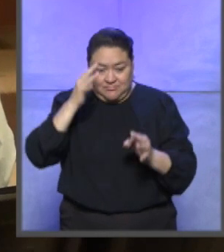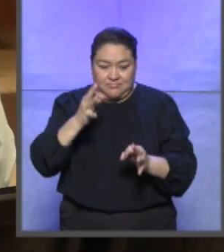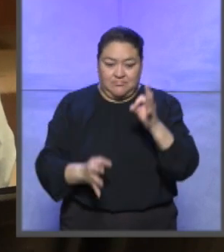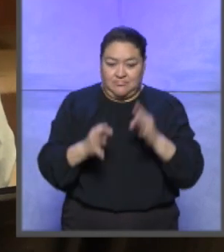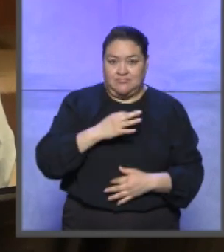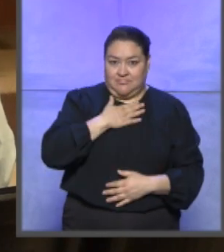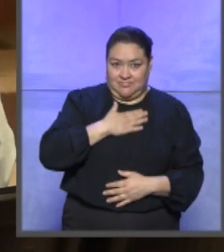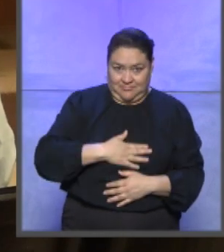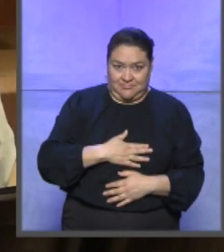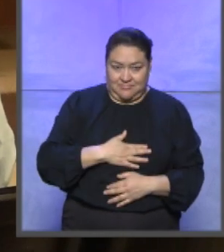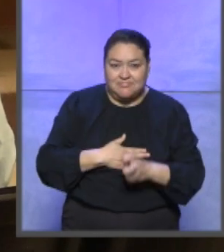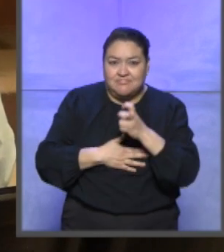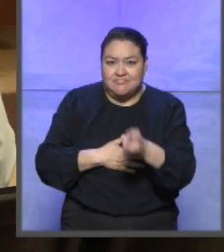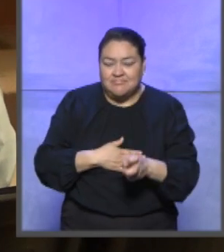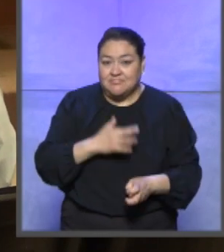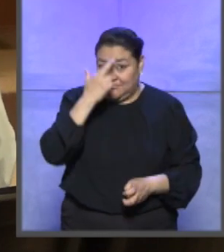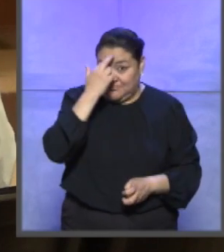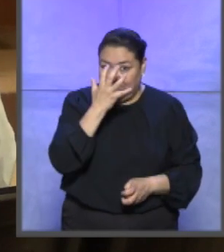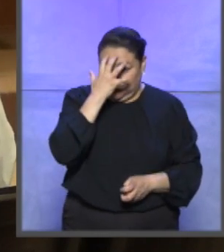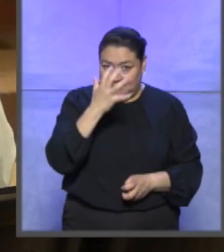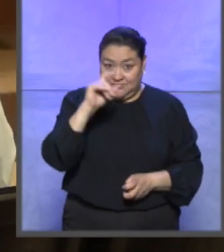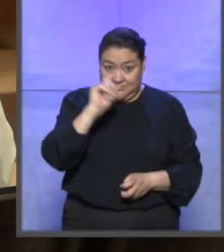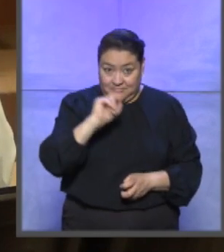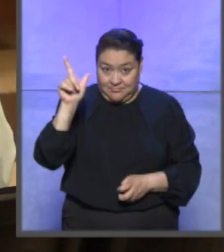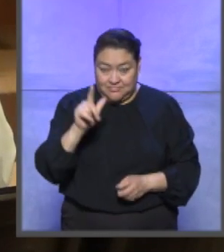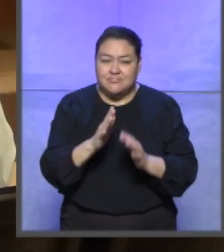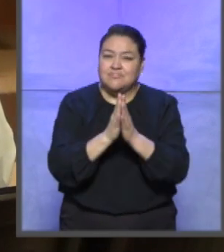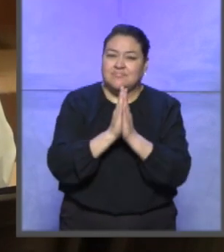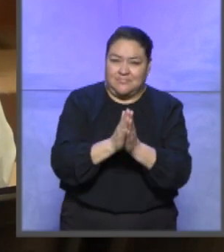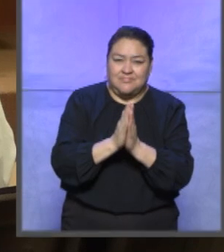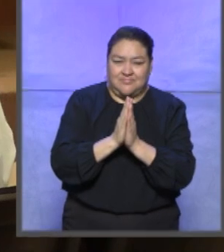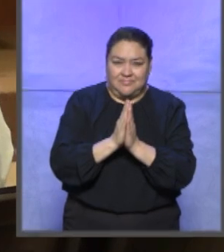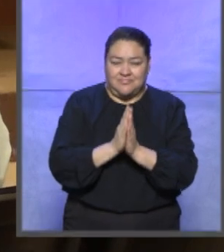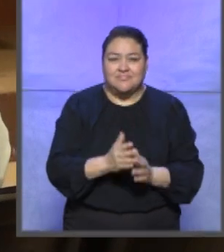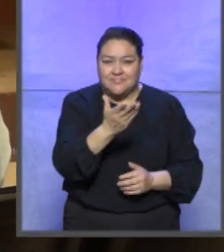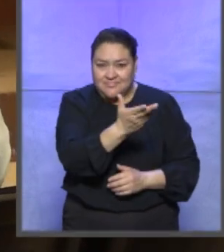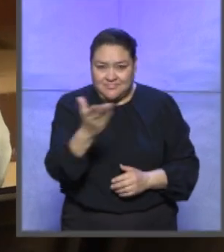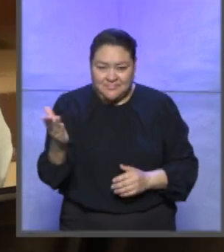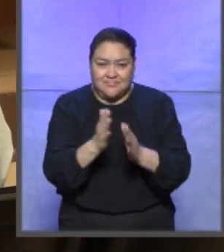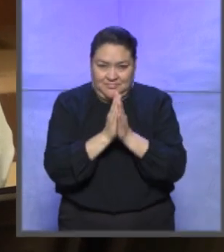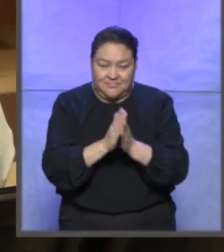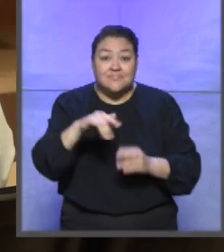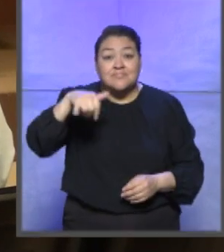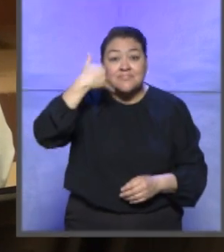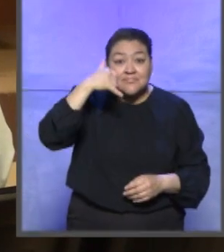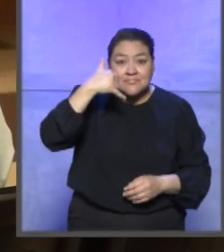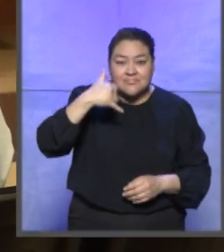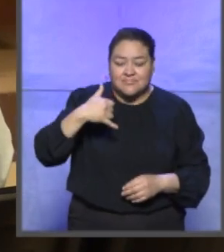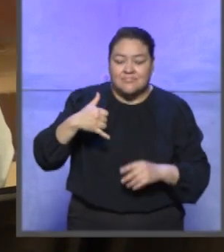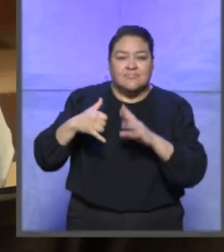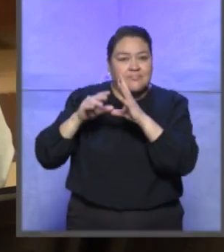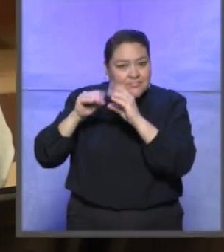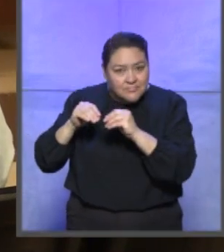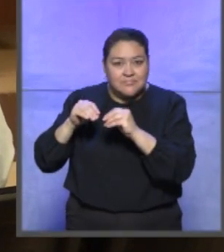justicia electoral. Debido al carácter formal de la actividad, le solicitaremos a las y los asistentes mantener sus